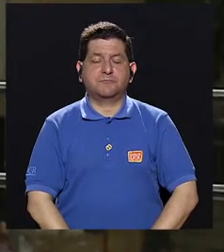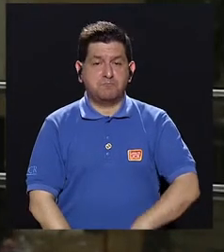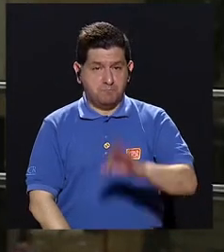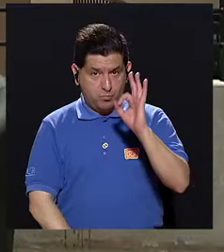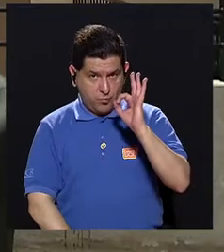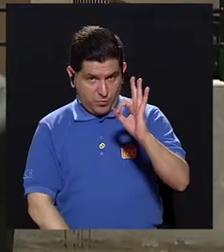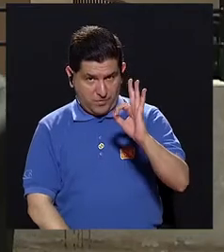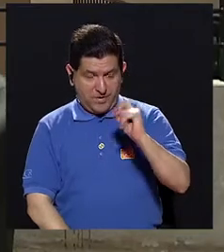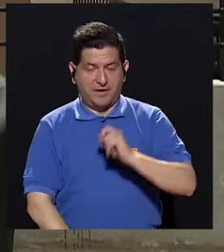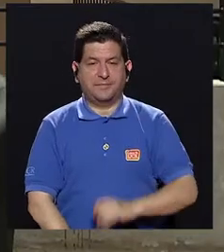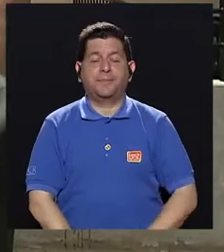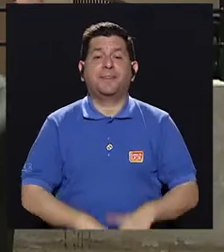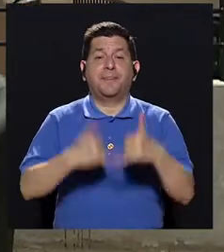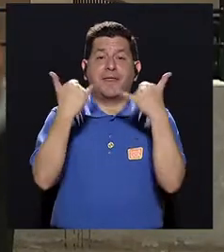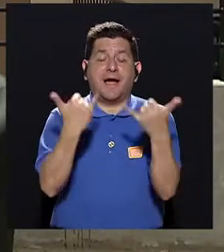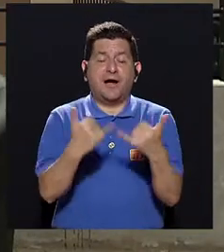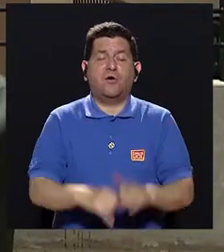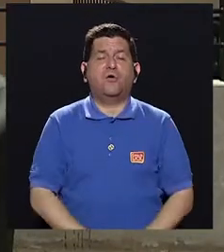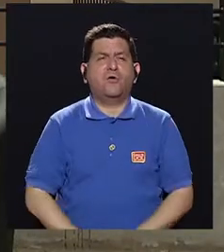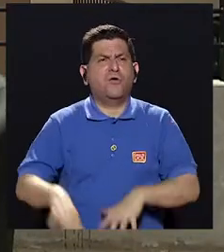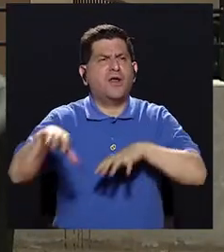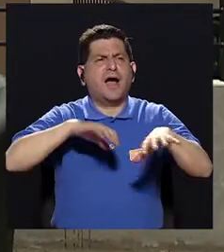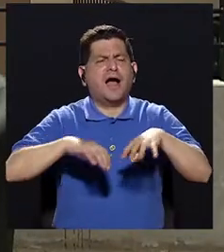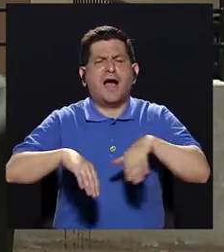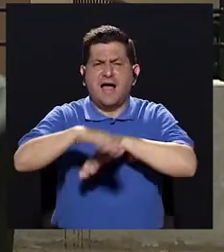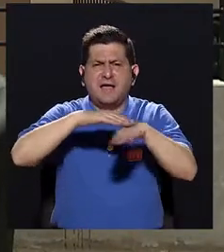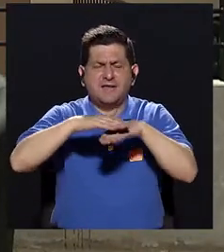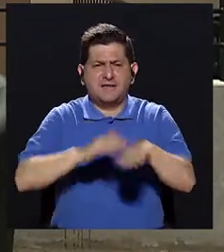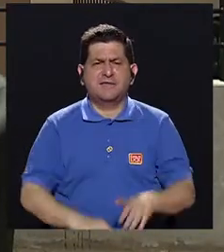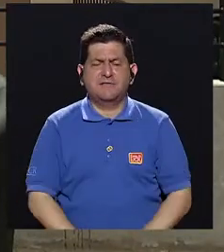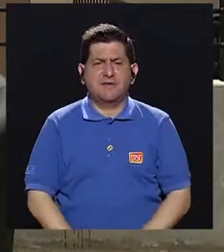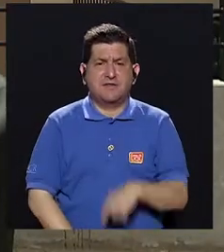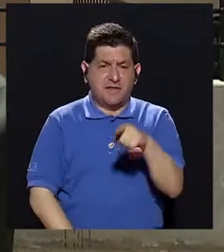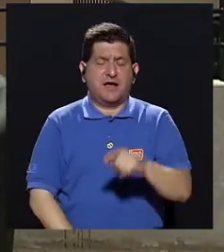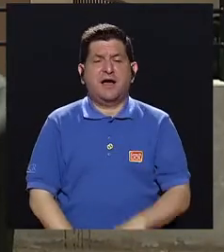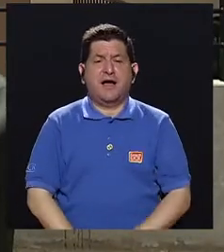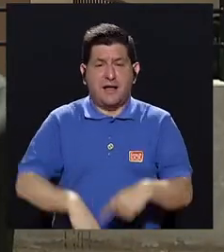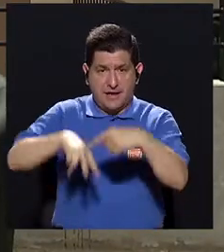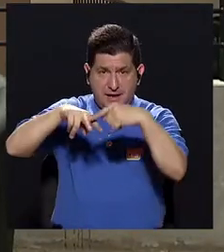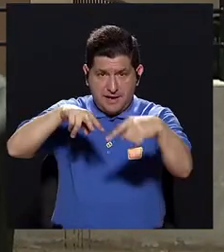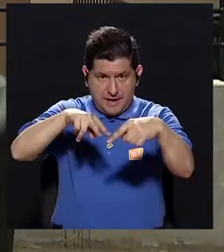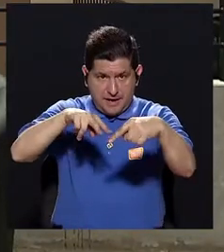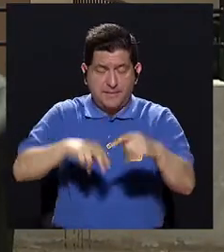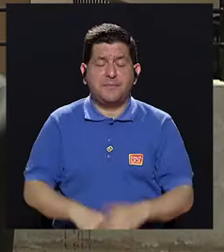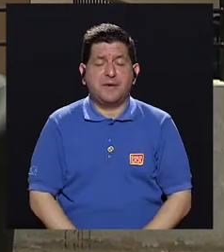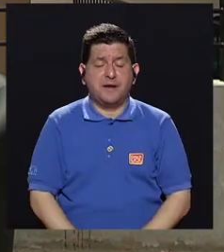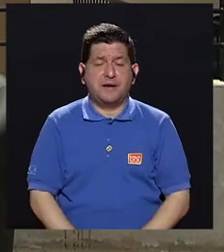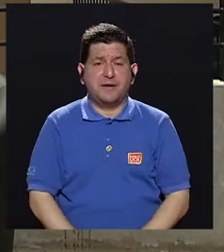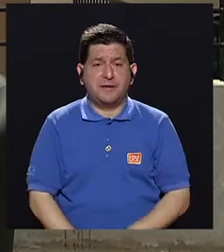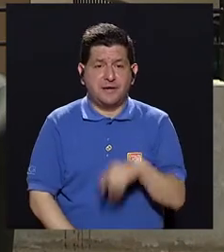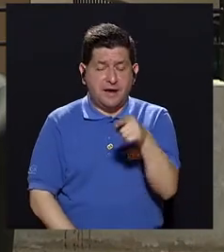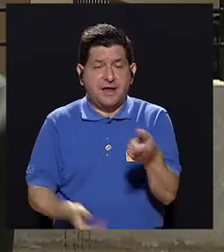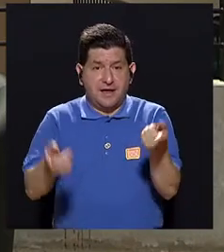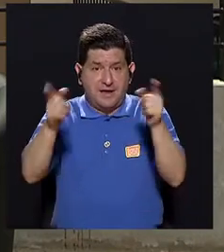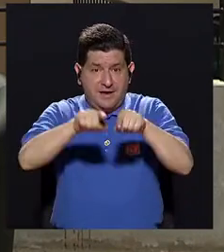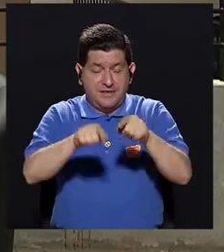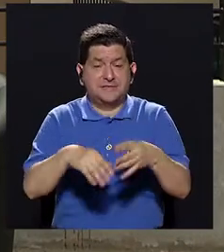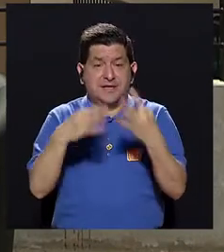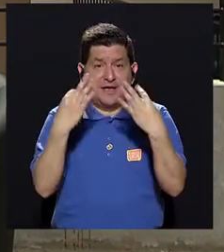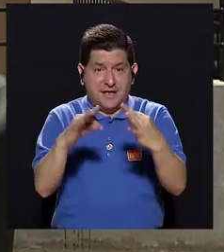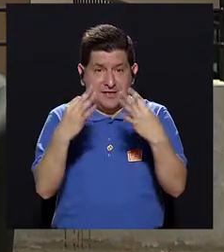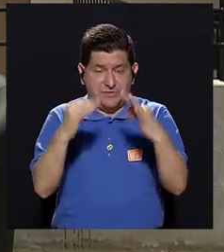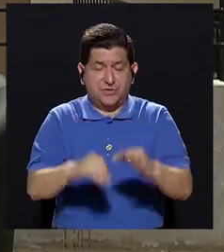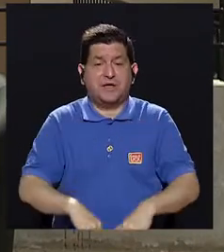Ok, muy bien. Ahora, un ejercicio básico que pueden hacer es que se agarran la pierna y sube. Ajá, la pierna vamos derecha y la